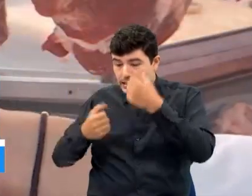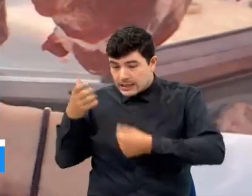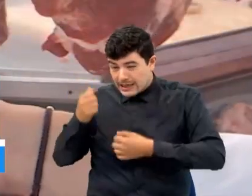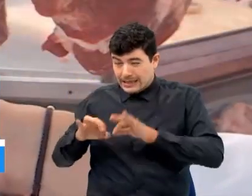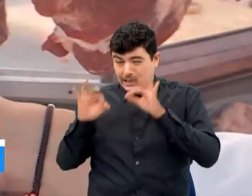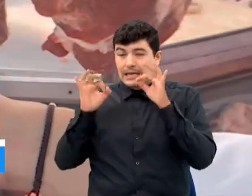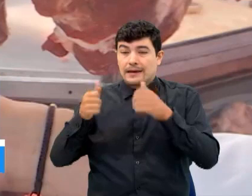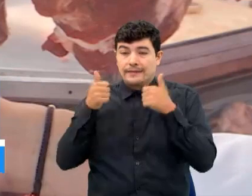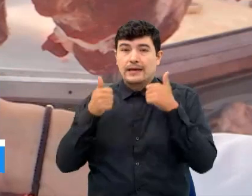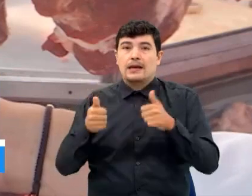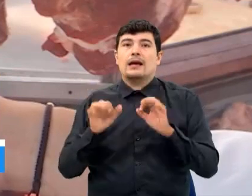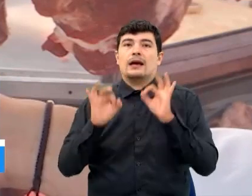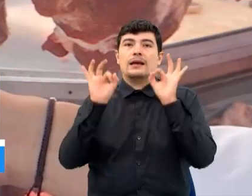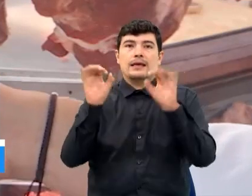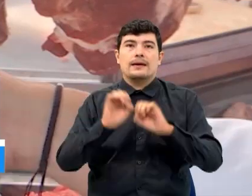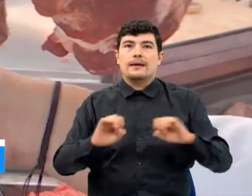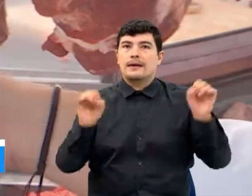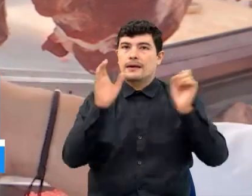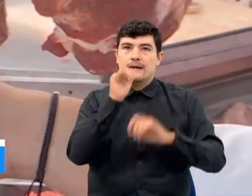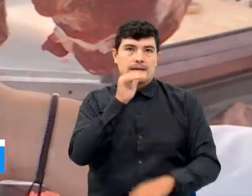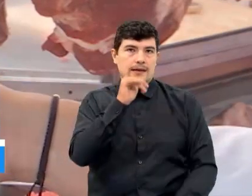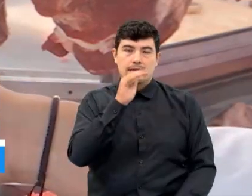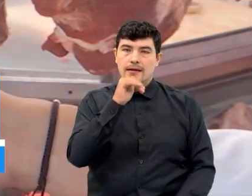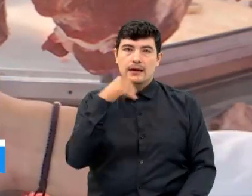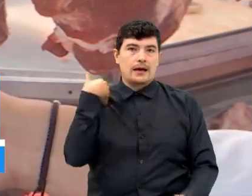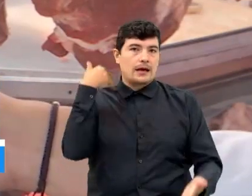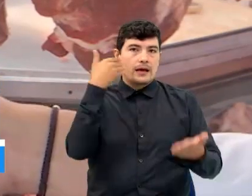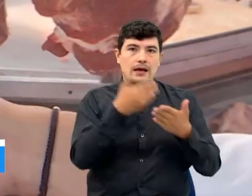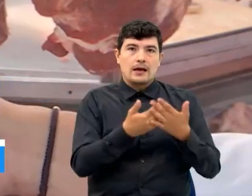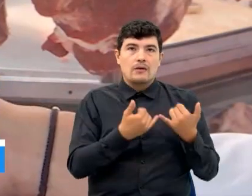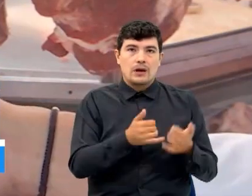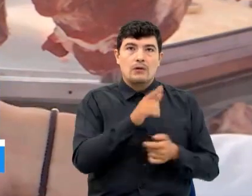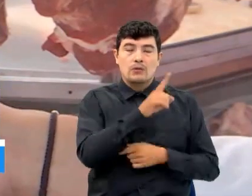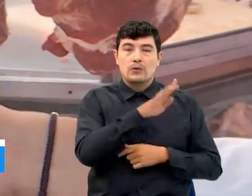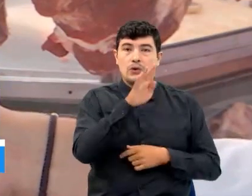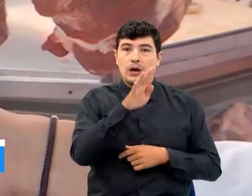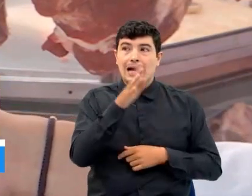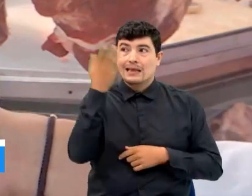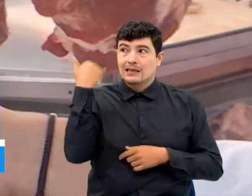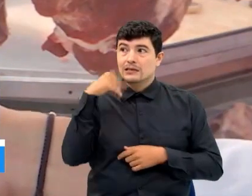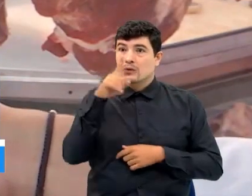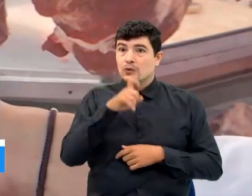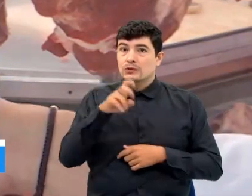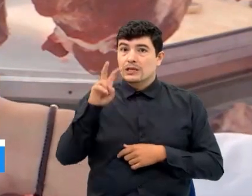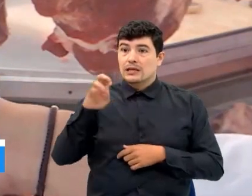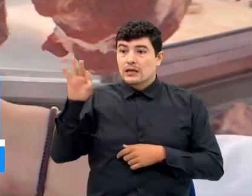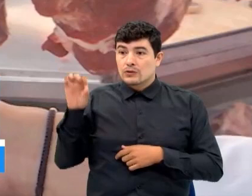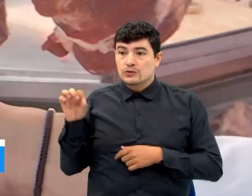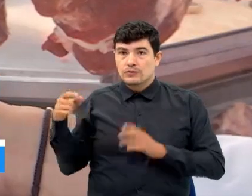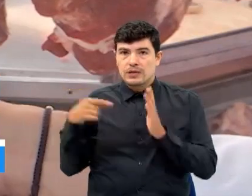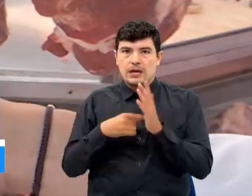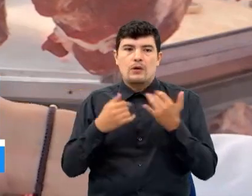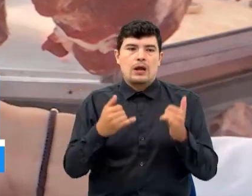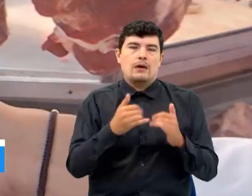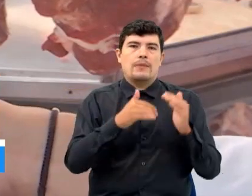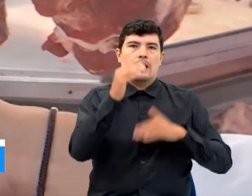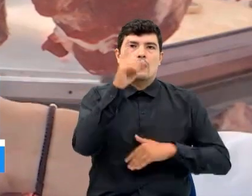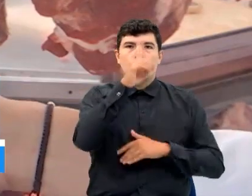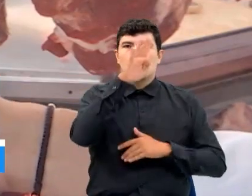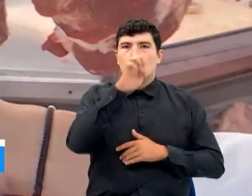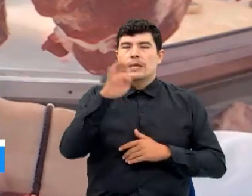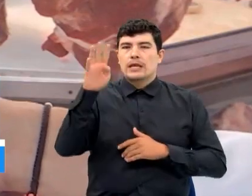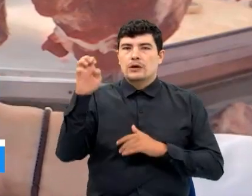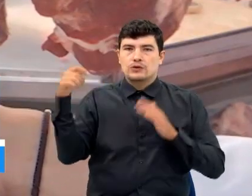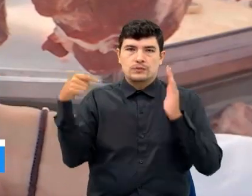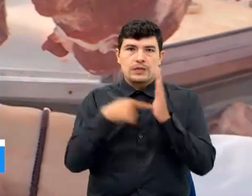estábamos picando a 188 y al día de hoy estamos picando a 199 mil pesos. O sea que ha subido en menos de un mes 11